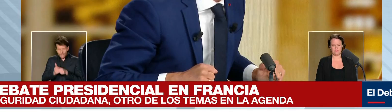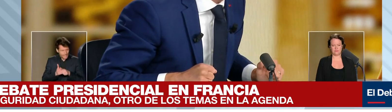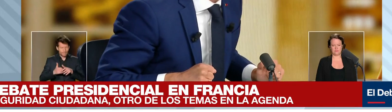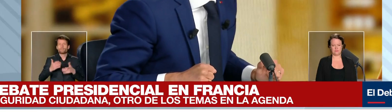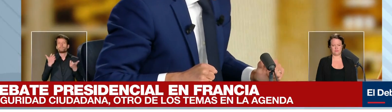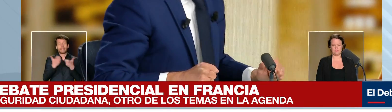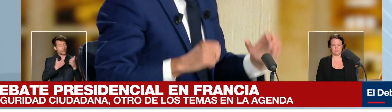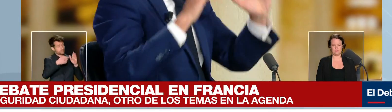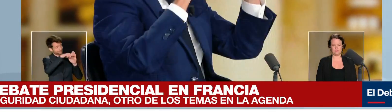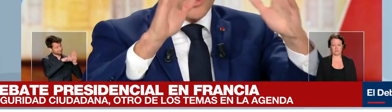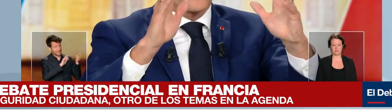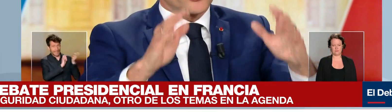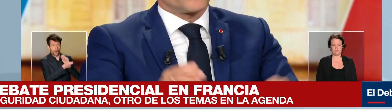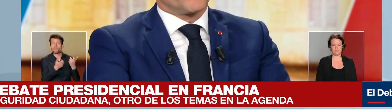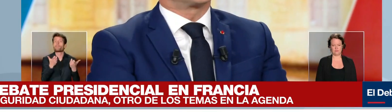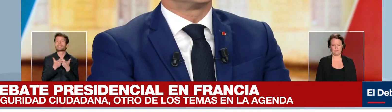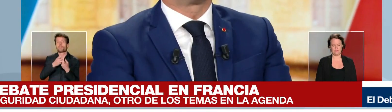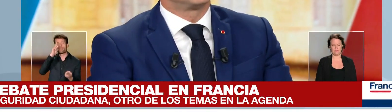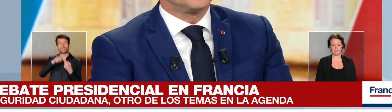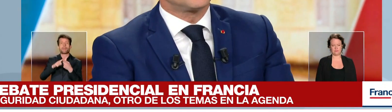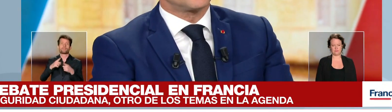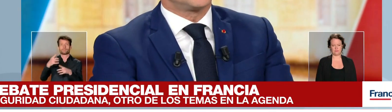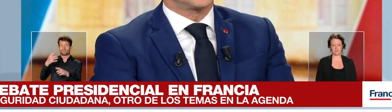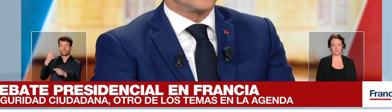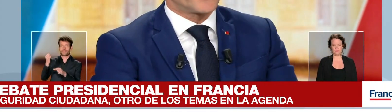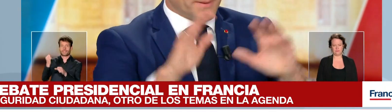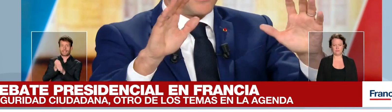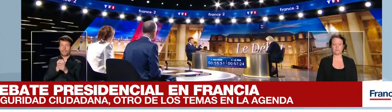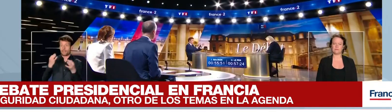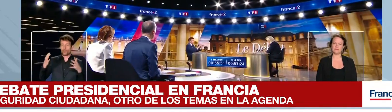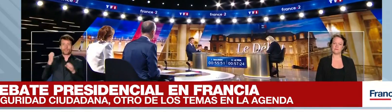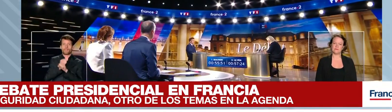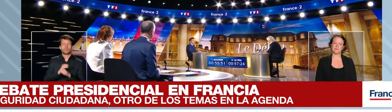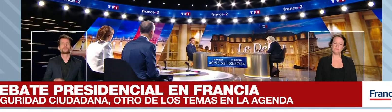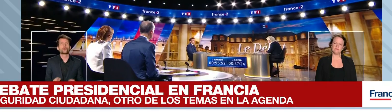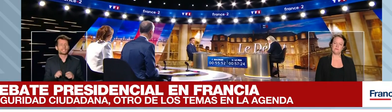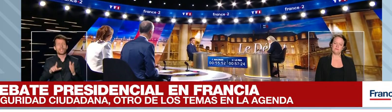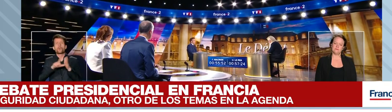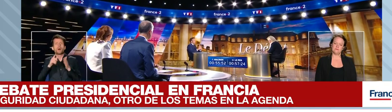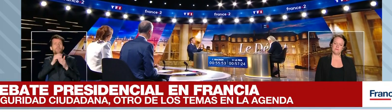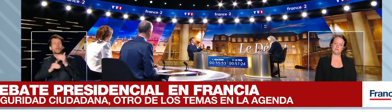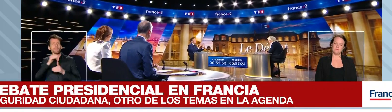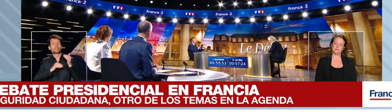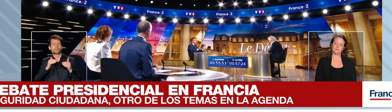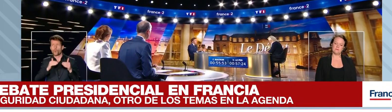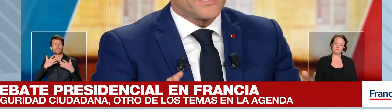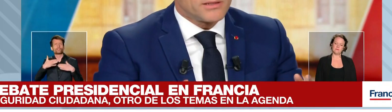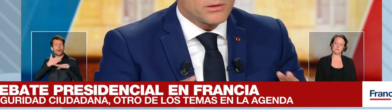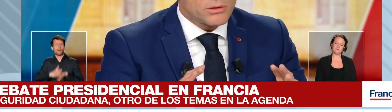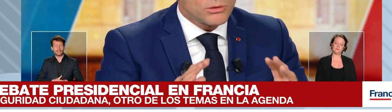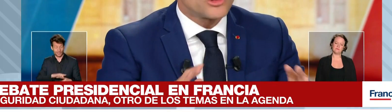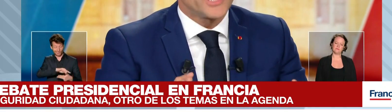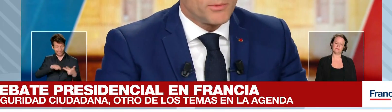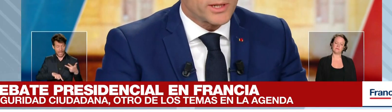que creamos y la ley de trabajo desde el Ministerio del Interior, que está lista, podremos